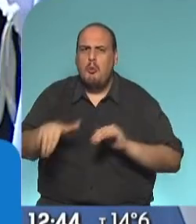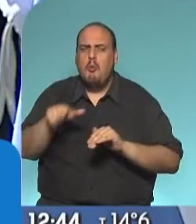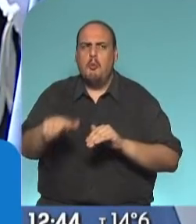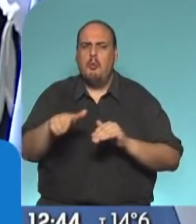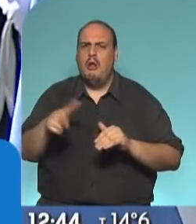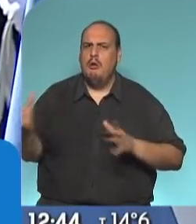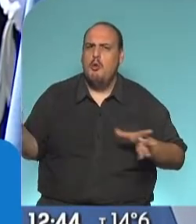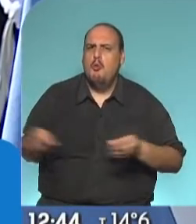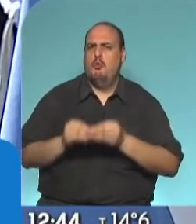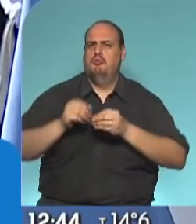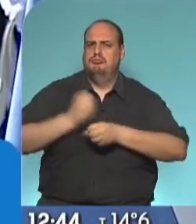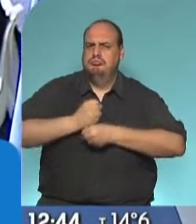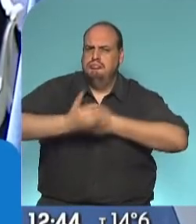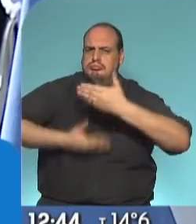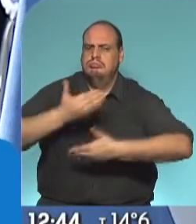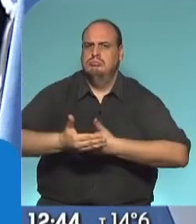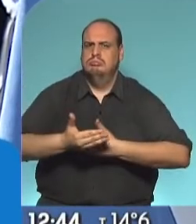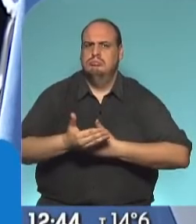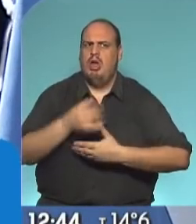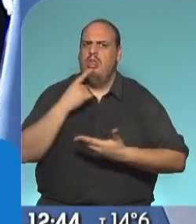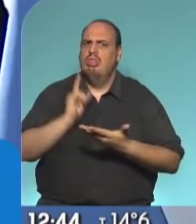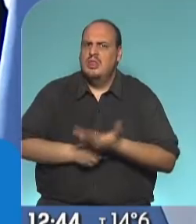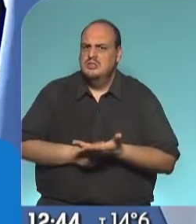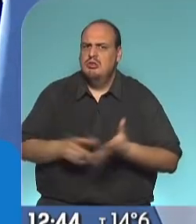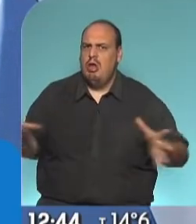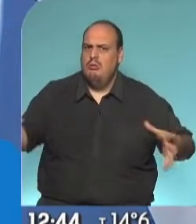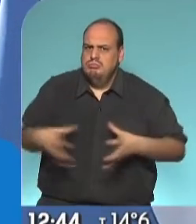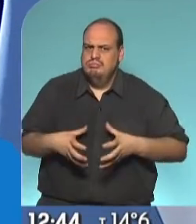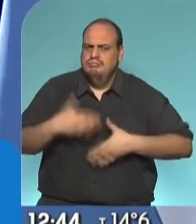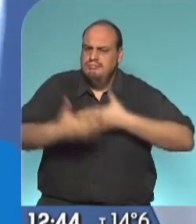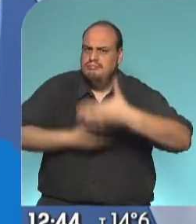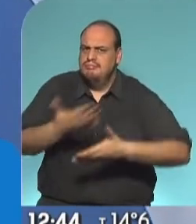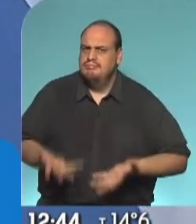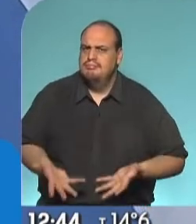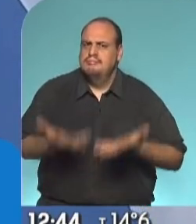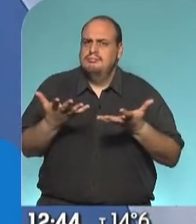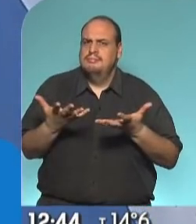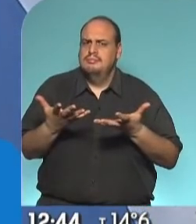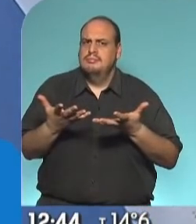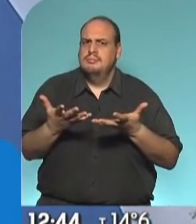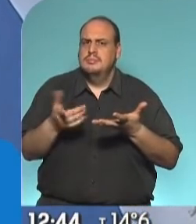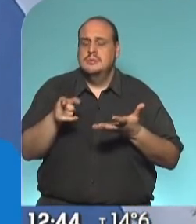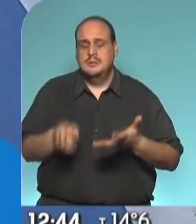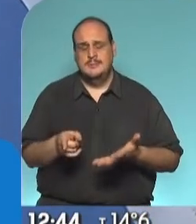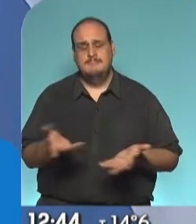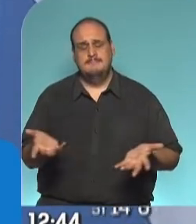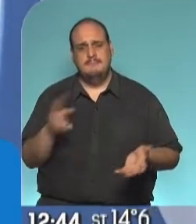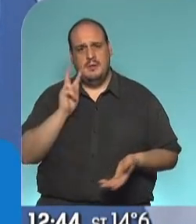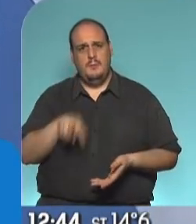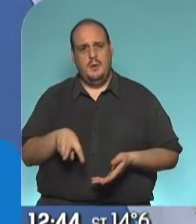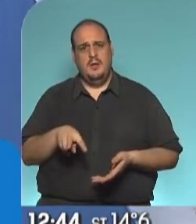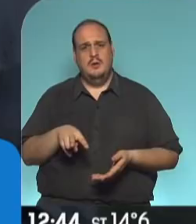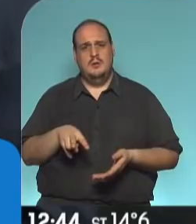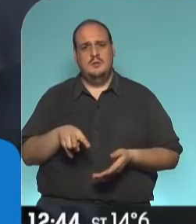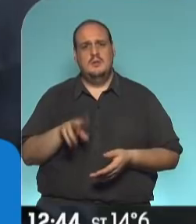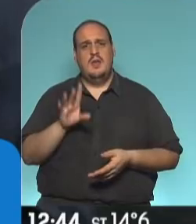juntos, tomar decisiones que construyamos entre todos, y cuán difícil es